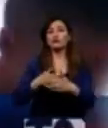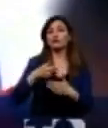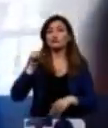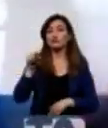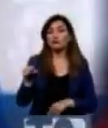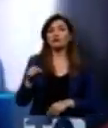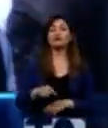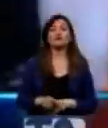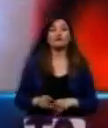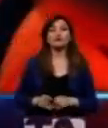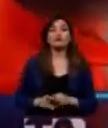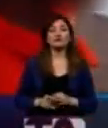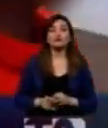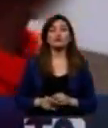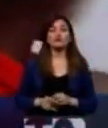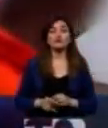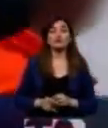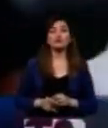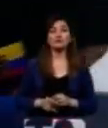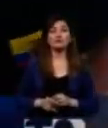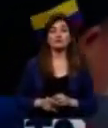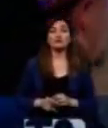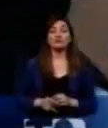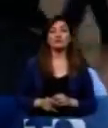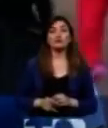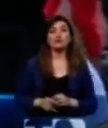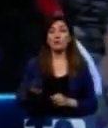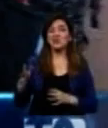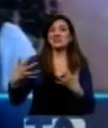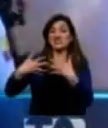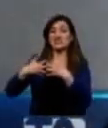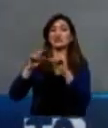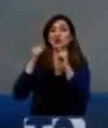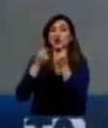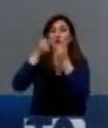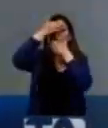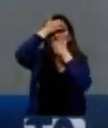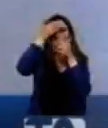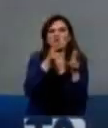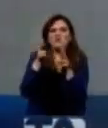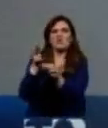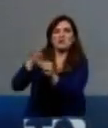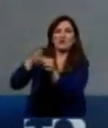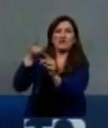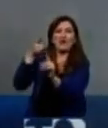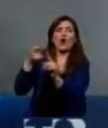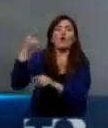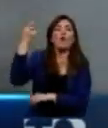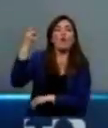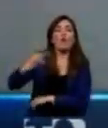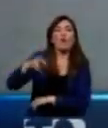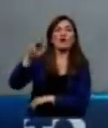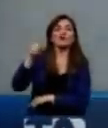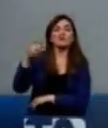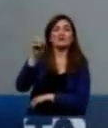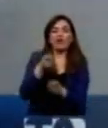por los que han llegado hasta este centro, están directamente vinculados con la organización criminal de alias Guacho, que opera